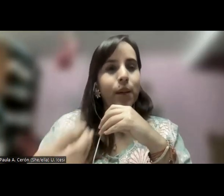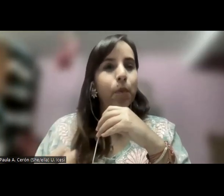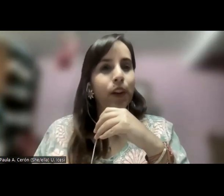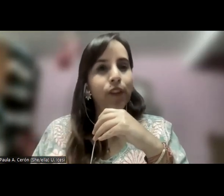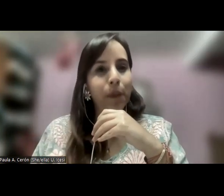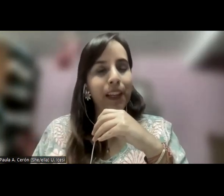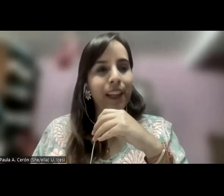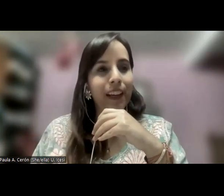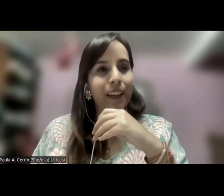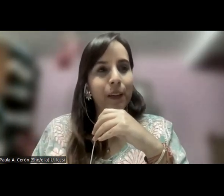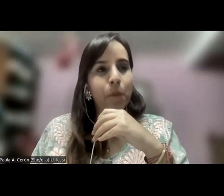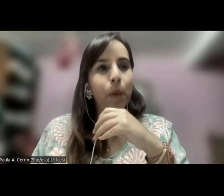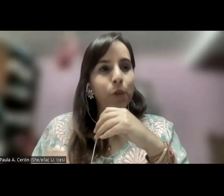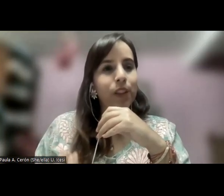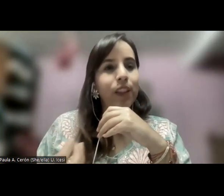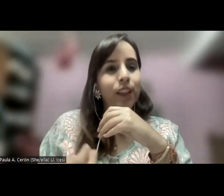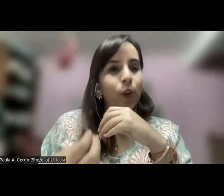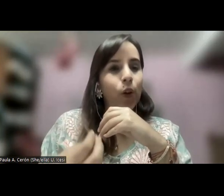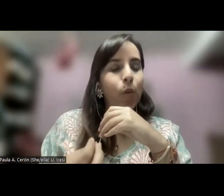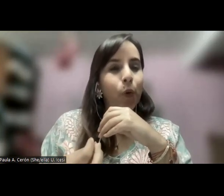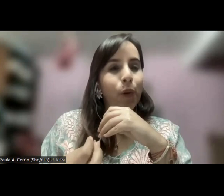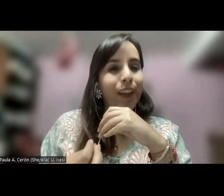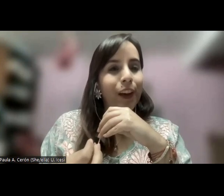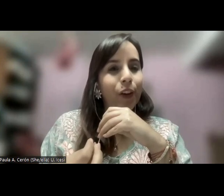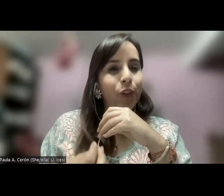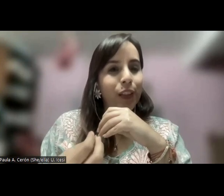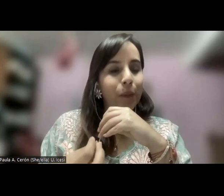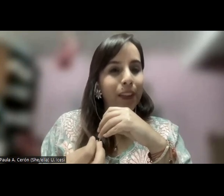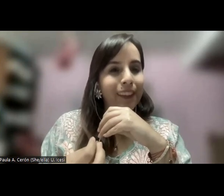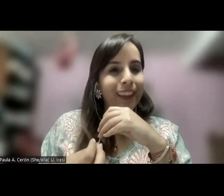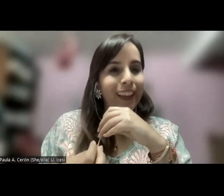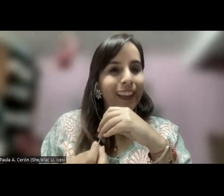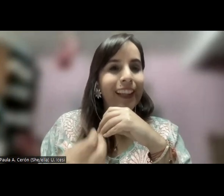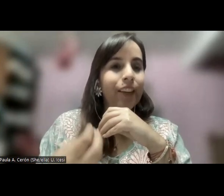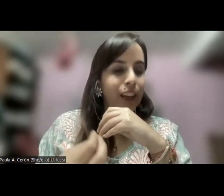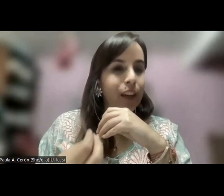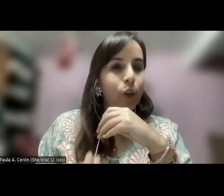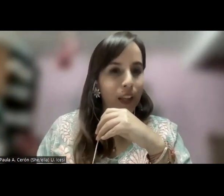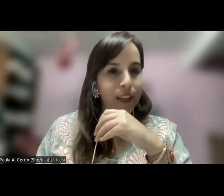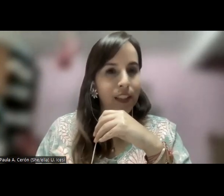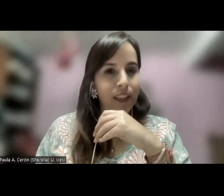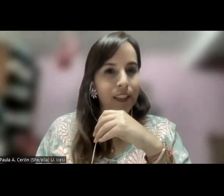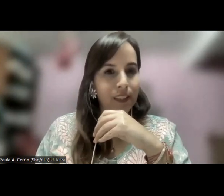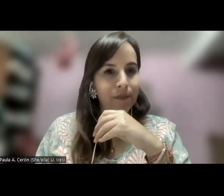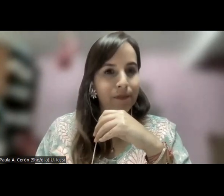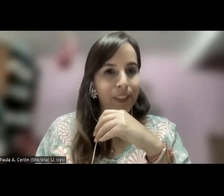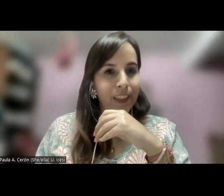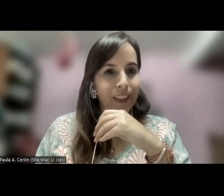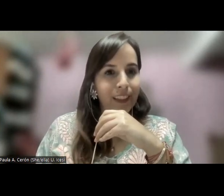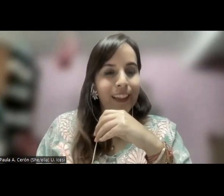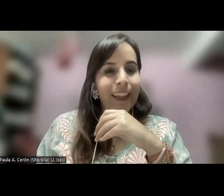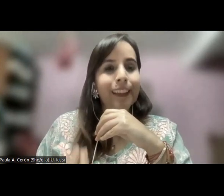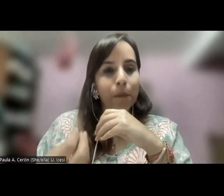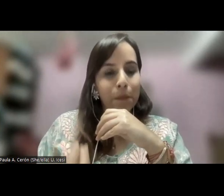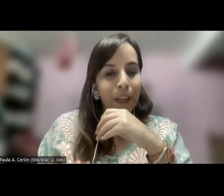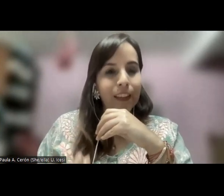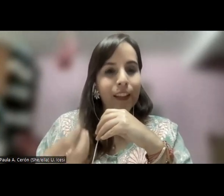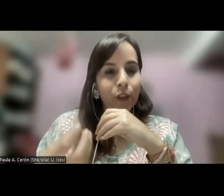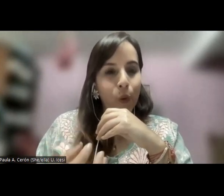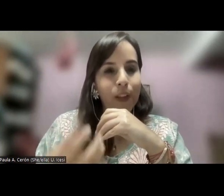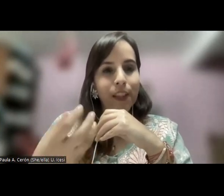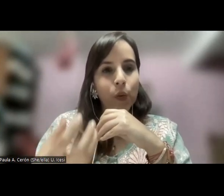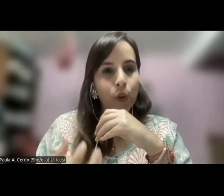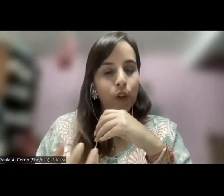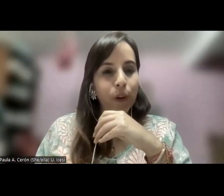se ejerce por la familia podemos entenderlo como un cuidado totalmente libre de violencias sí que también